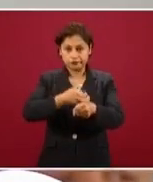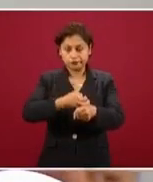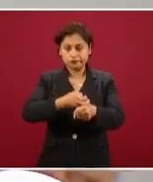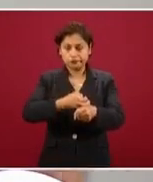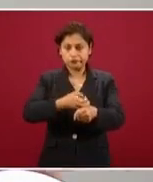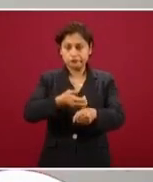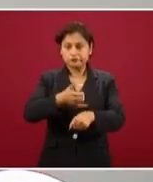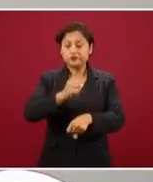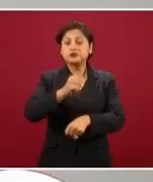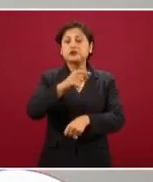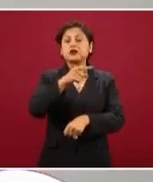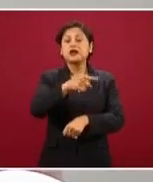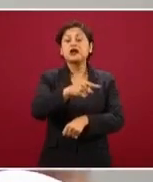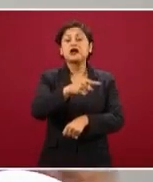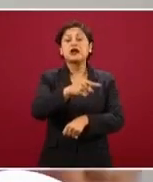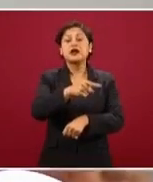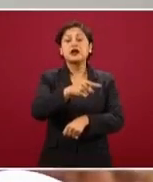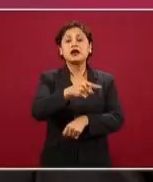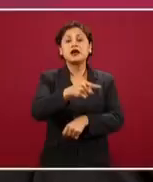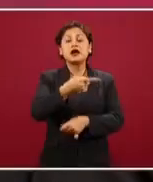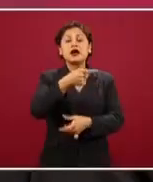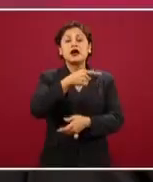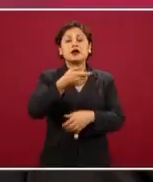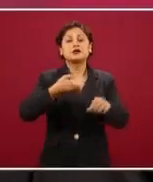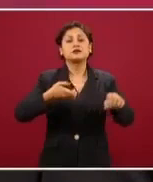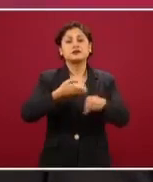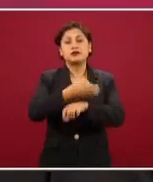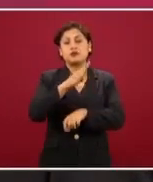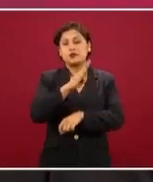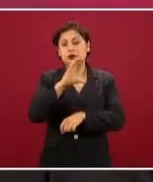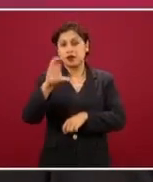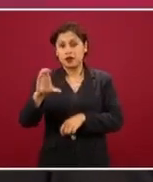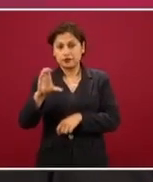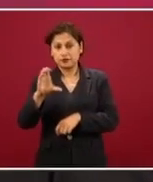cervecera en Baja California.